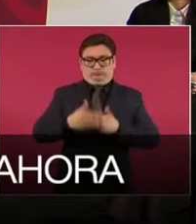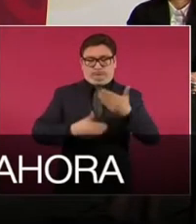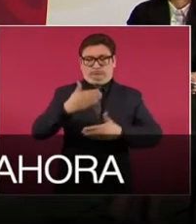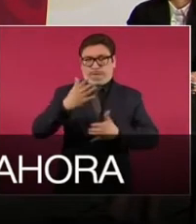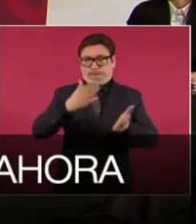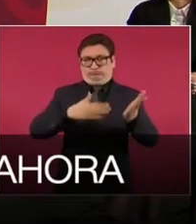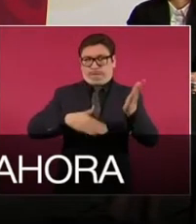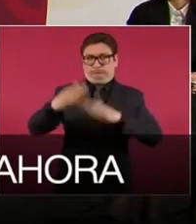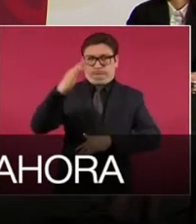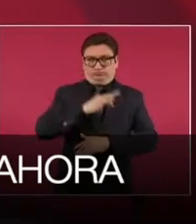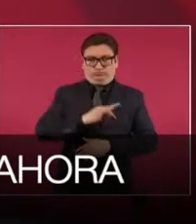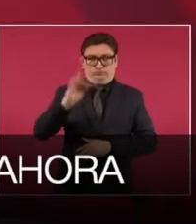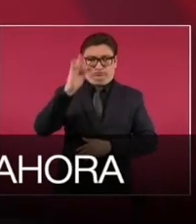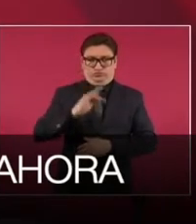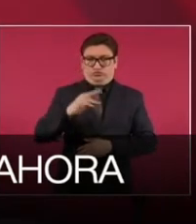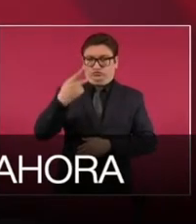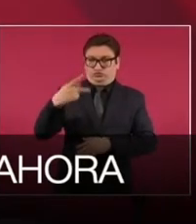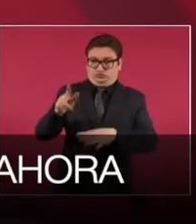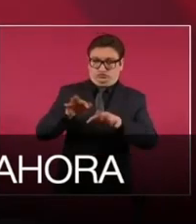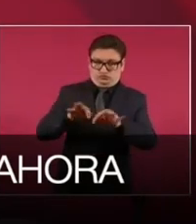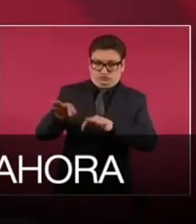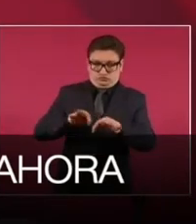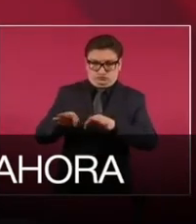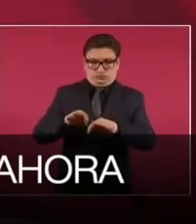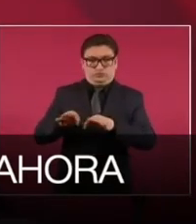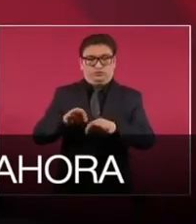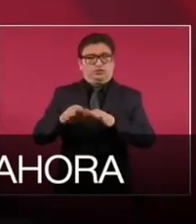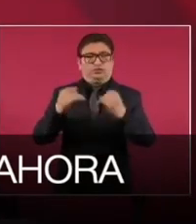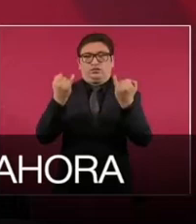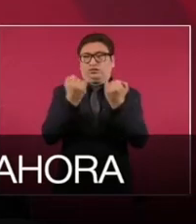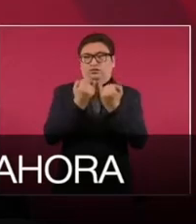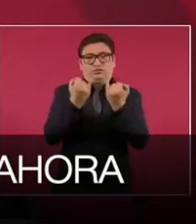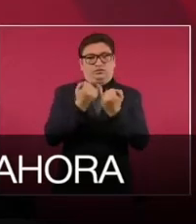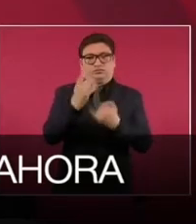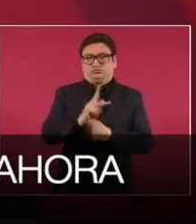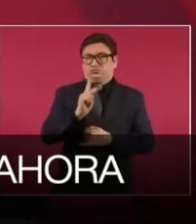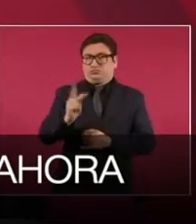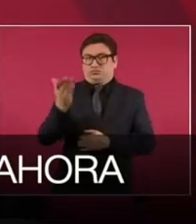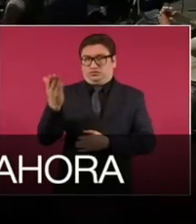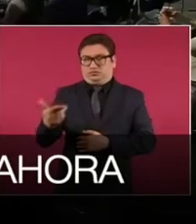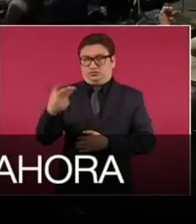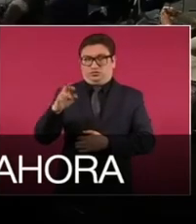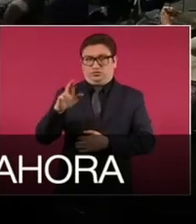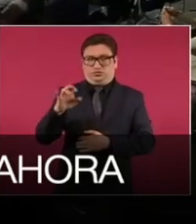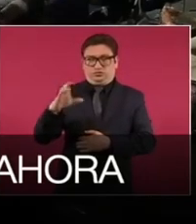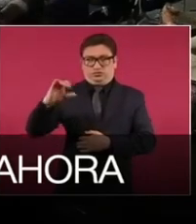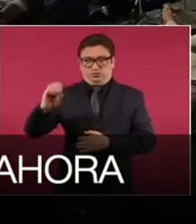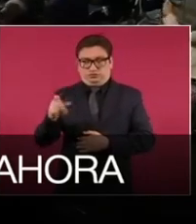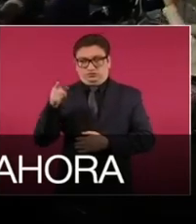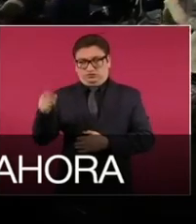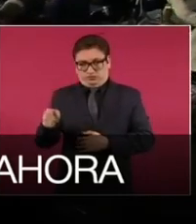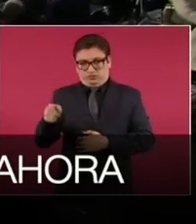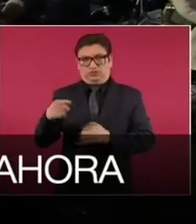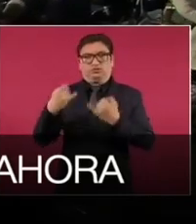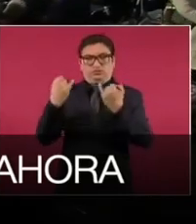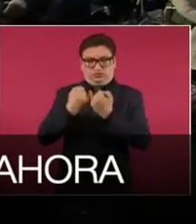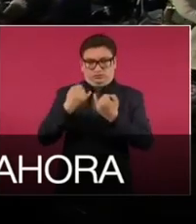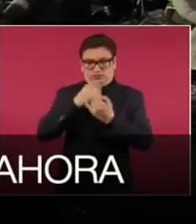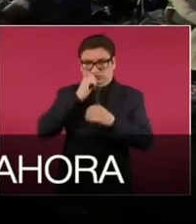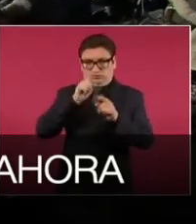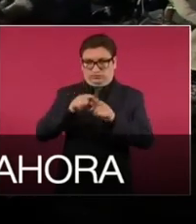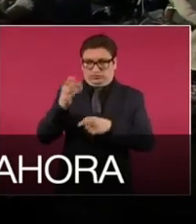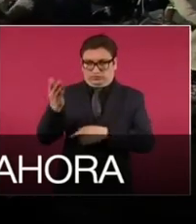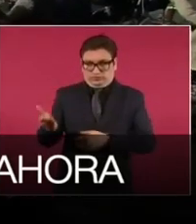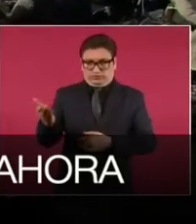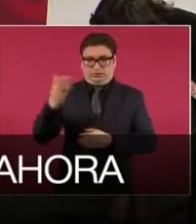renuncia porque se va a una tarea en el Estado de México, que tendrá elecciones. En conferencia en Palacio